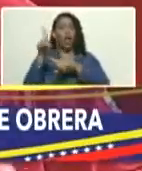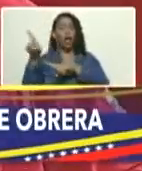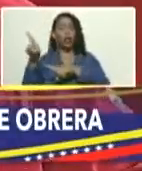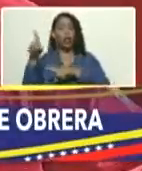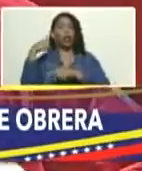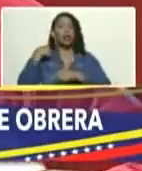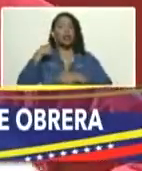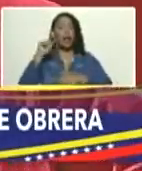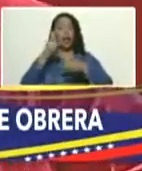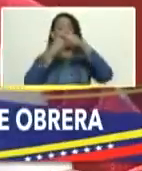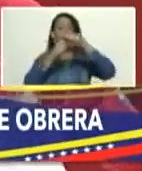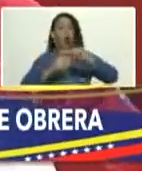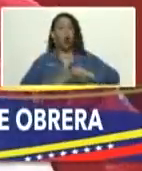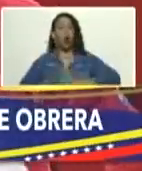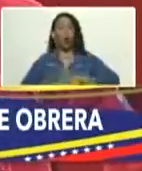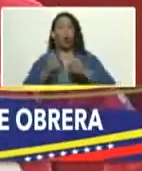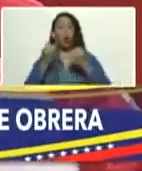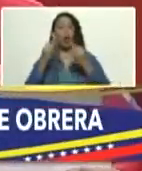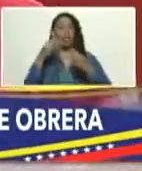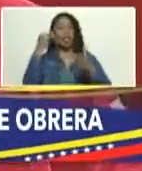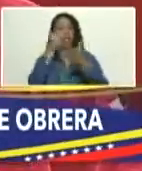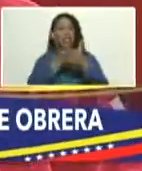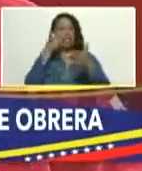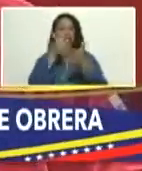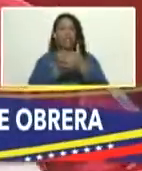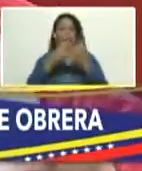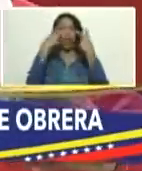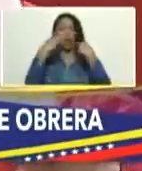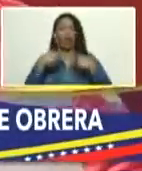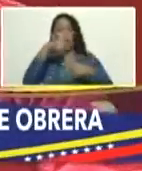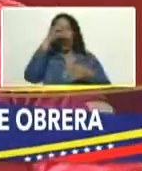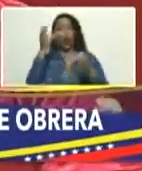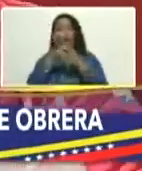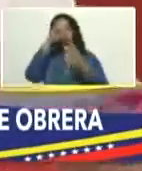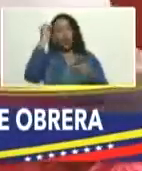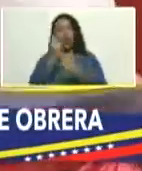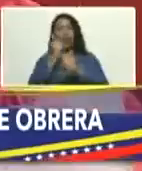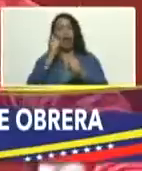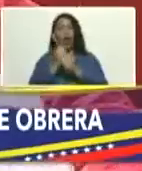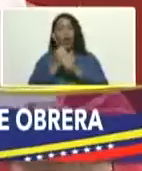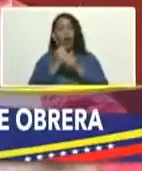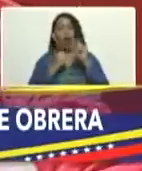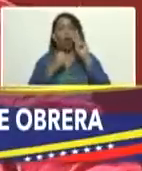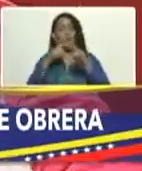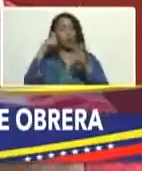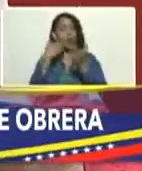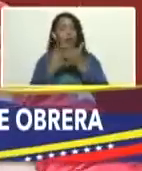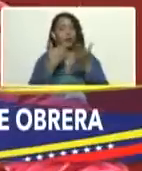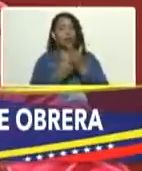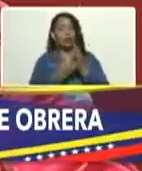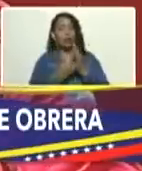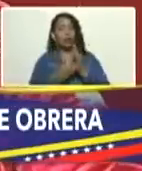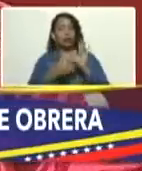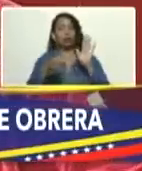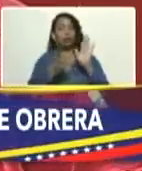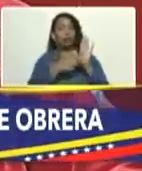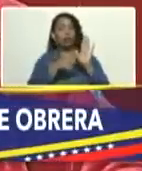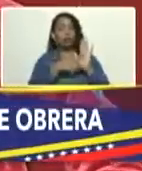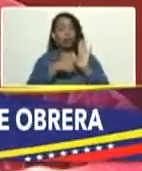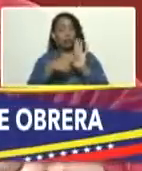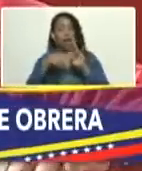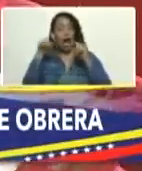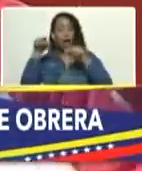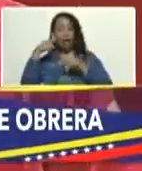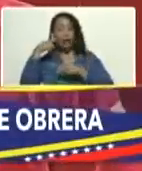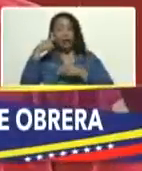ser contabilizado. ¿Cuántas batallas nos dio la clase trabajadora en su seno, en lo concreto, en lo real, en lo auténtico allí,